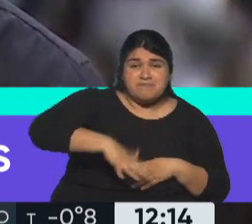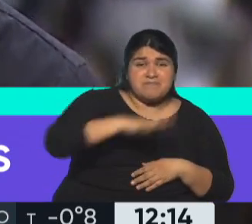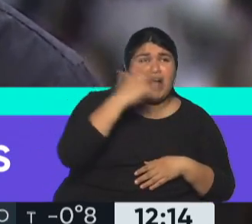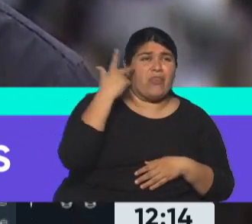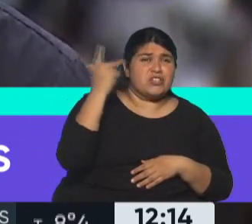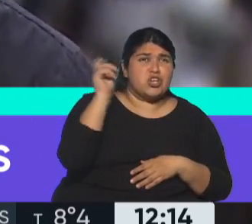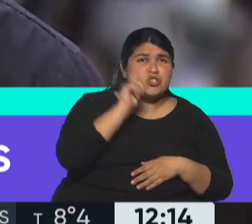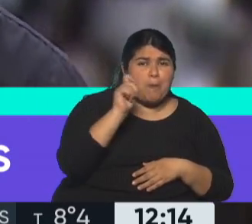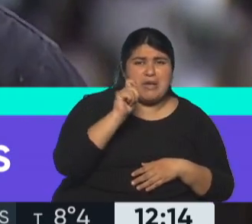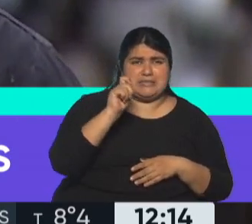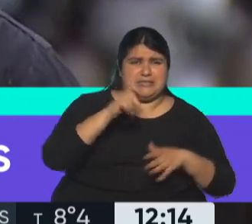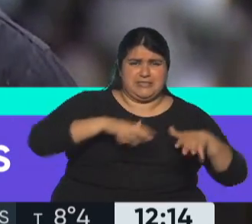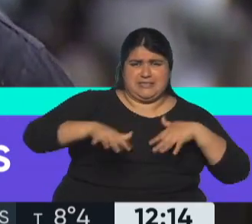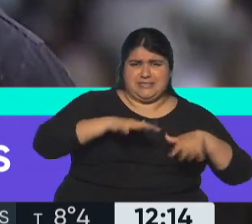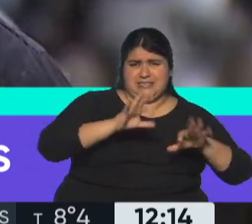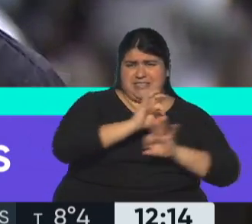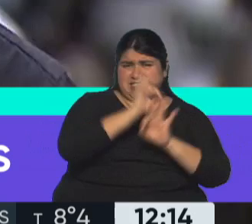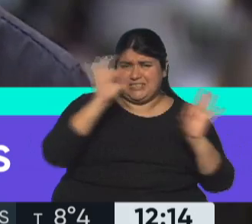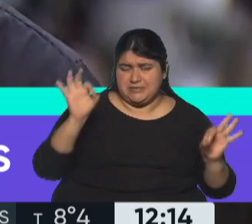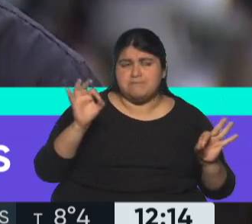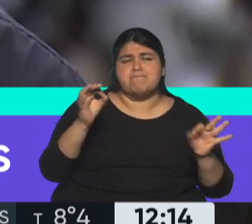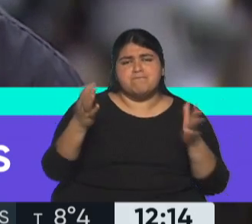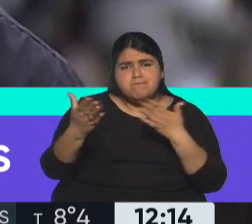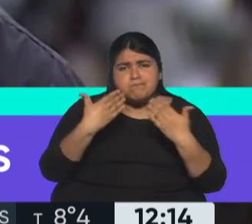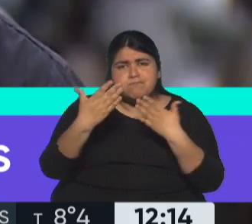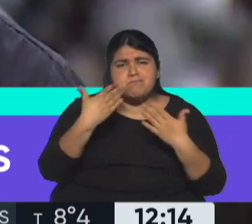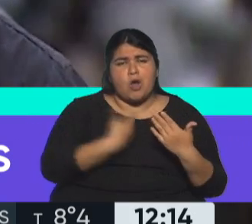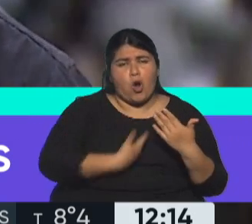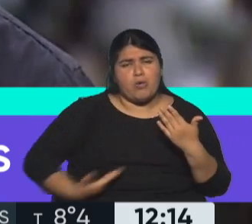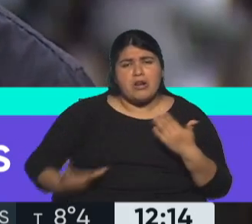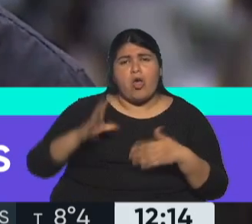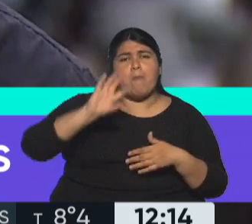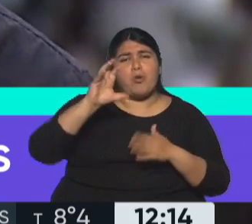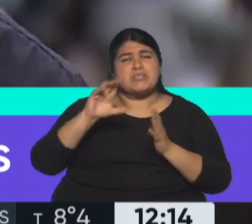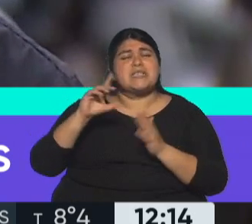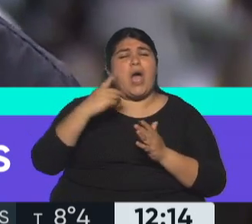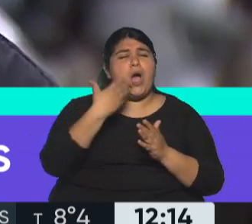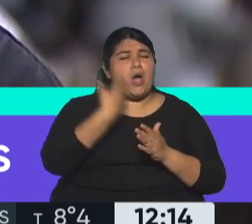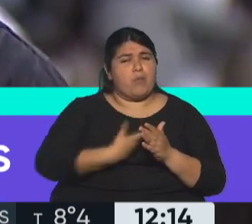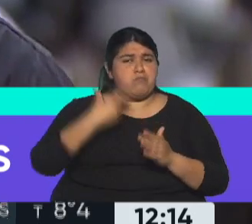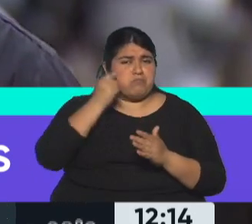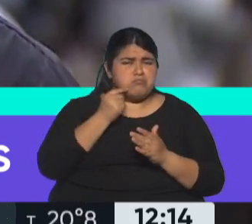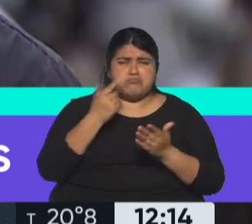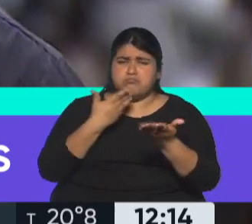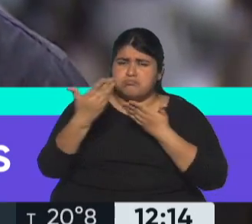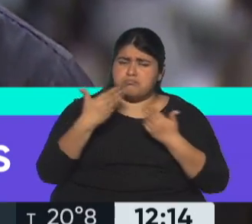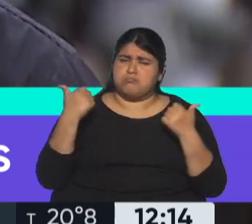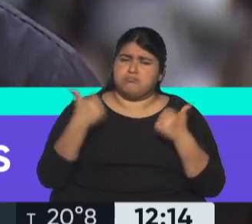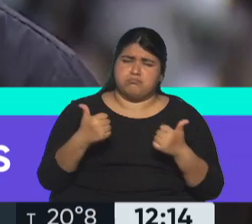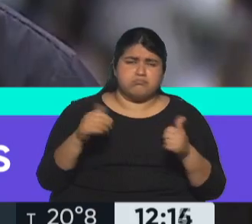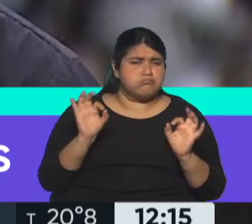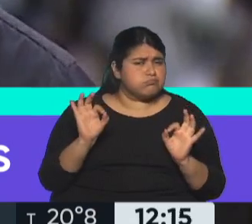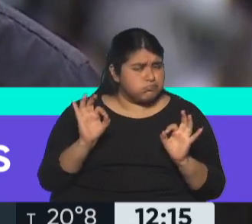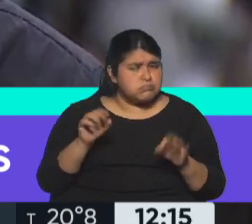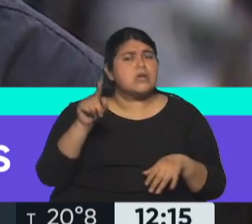sin actividad. Hemos dialogado con el gobernador de la provincia de Buenos Aires, un excelente diálogo, por la cual